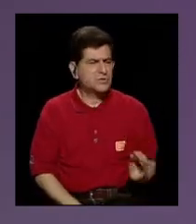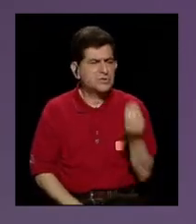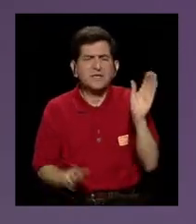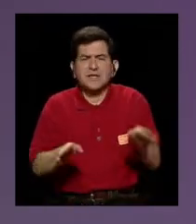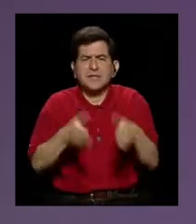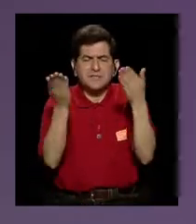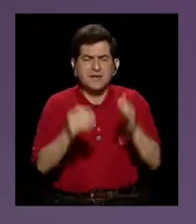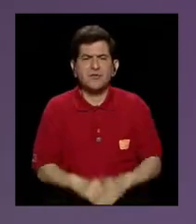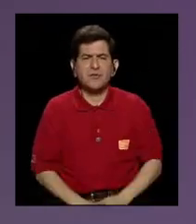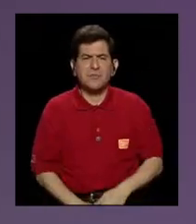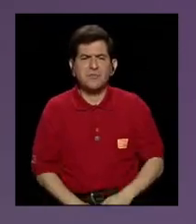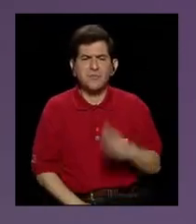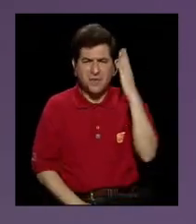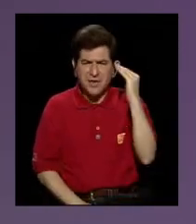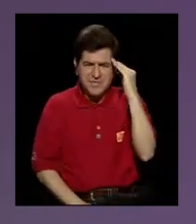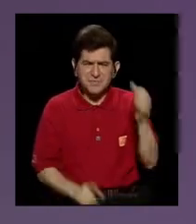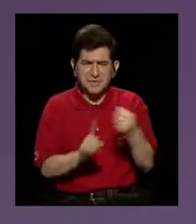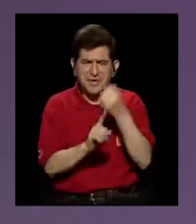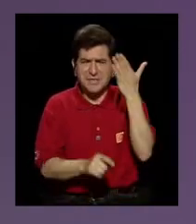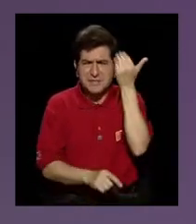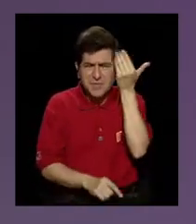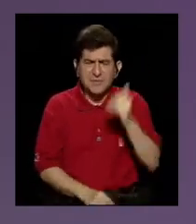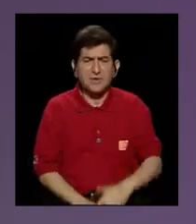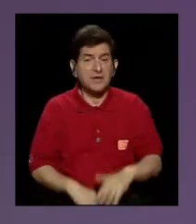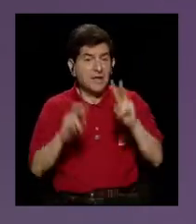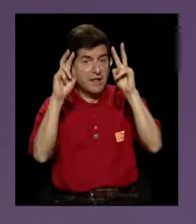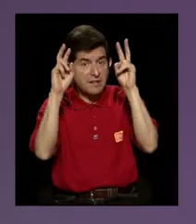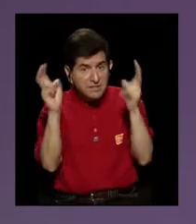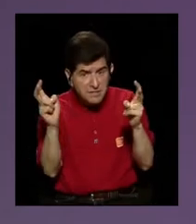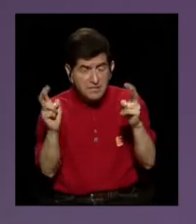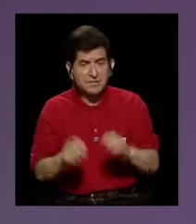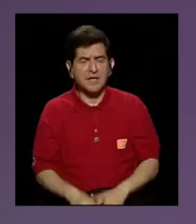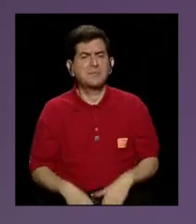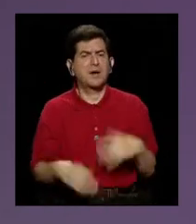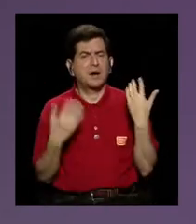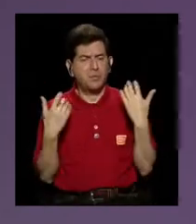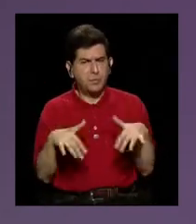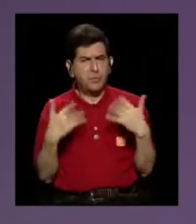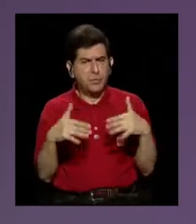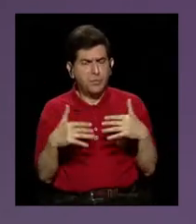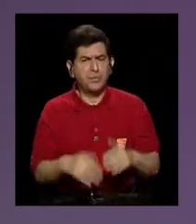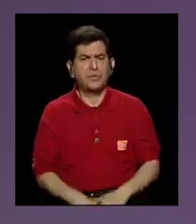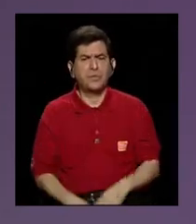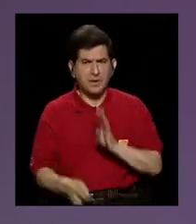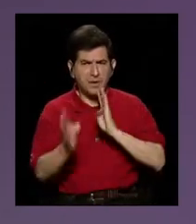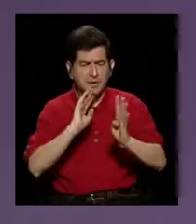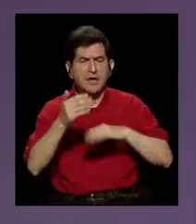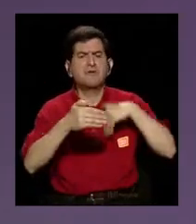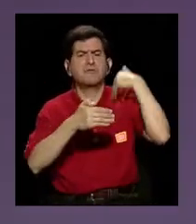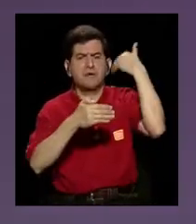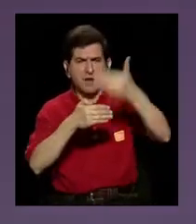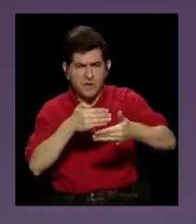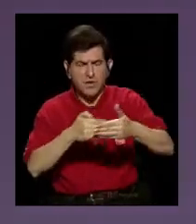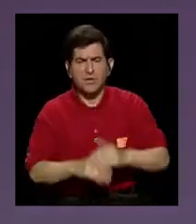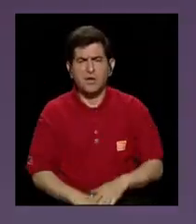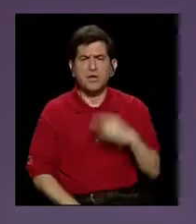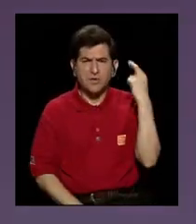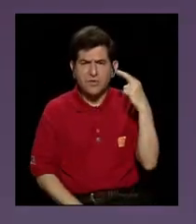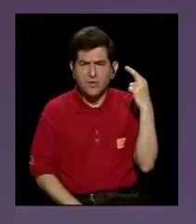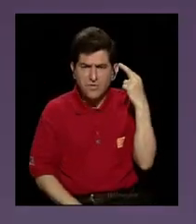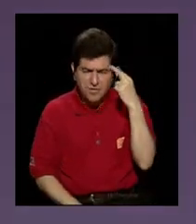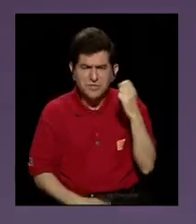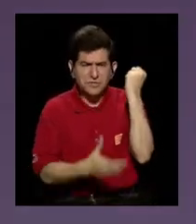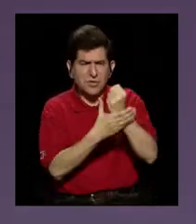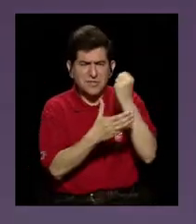qué estamos viviendo esta violencia? Es realmente un tema que se las trae Y vamos a hablar un poquito más adelante de qué es